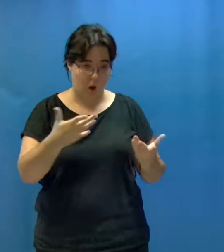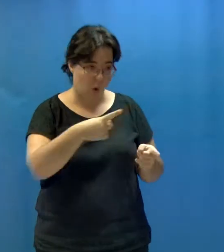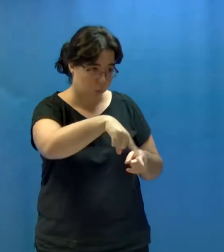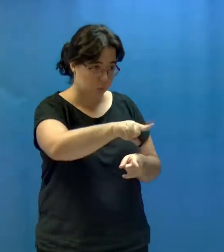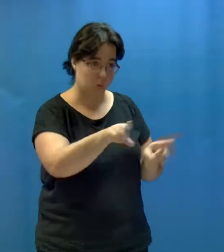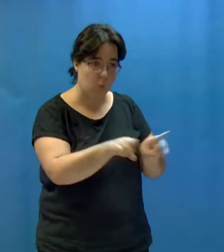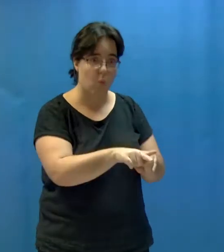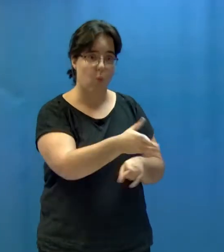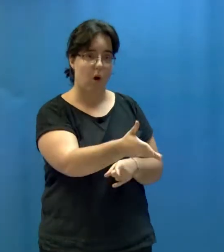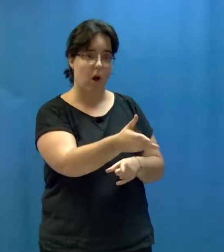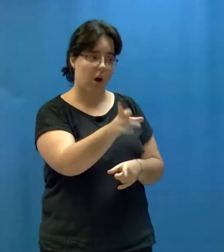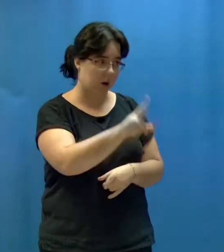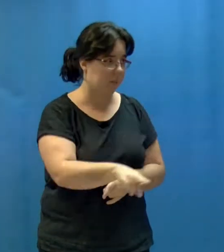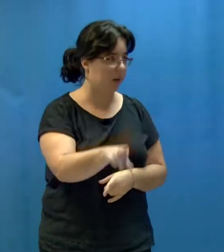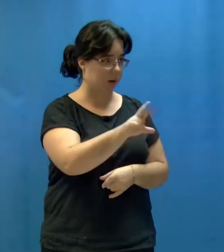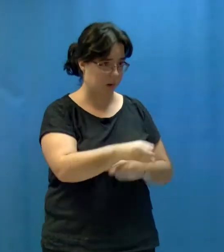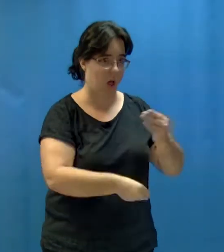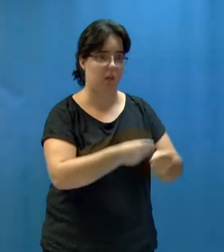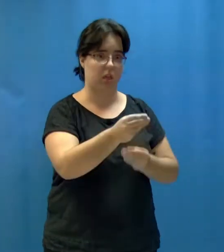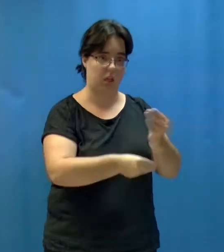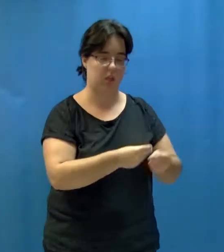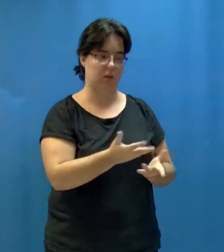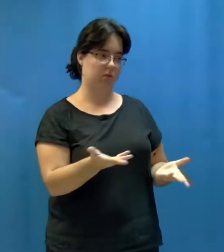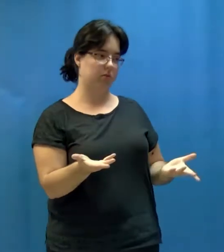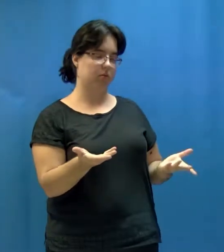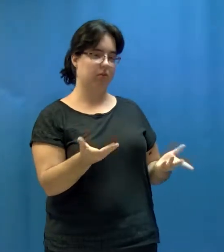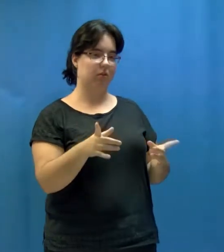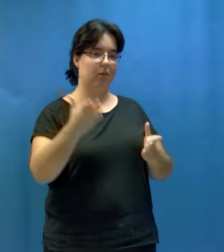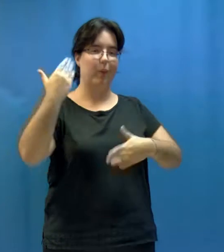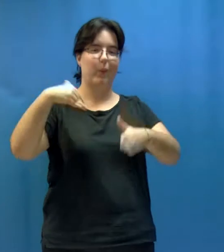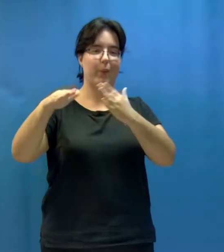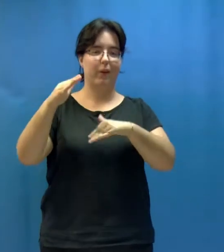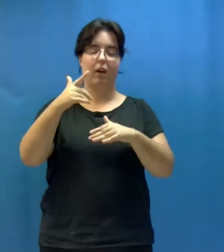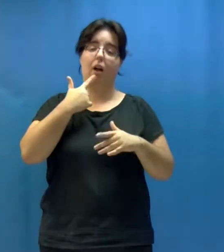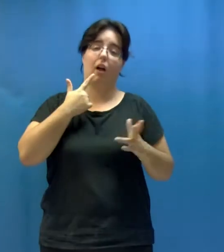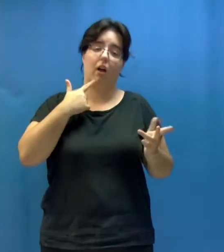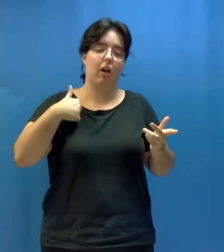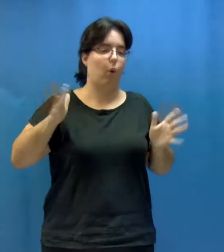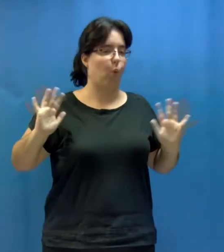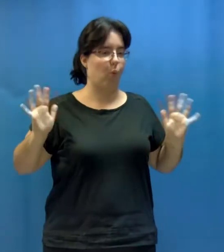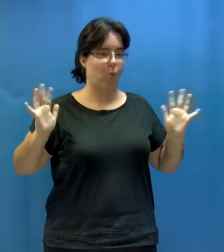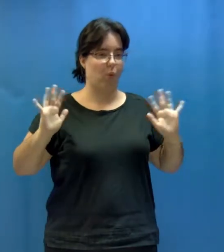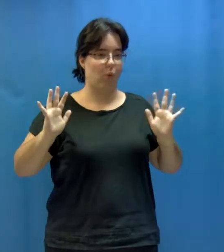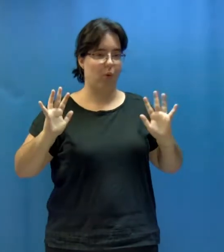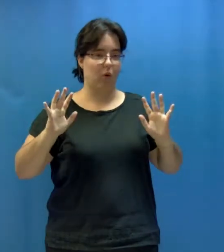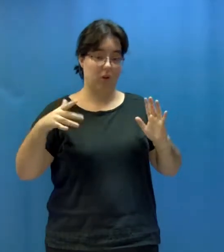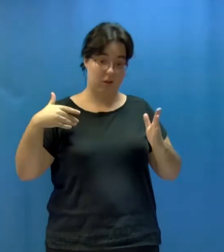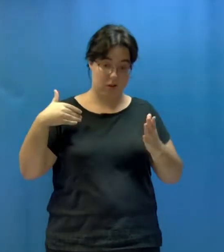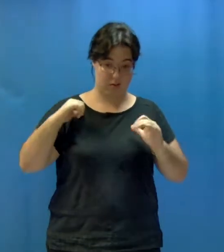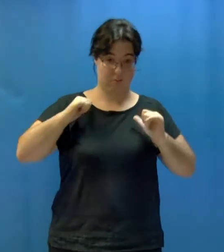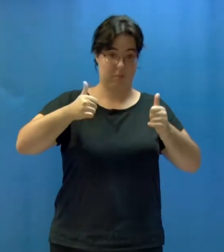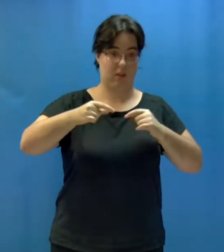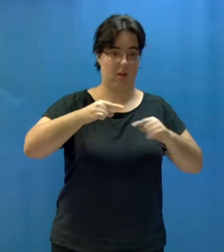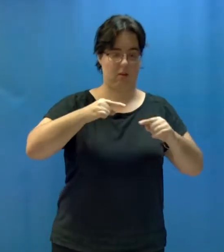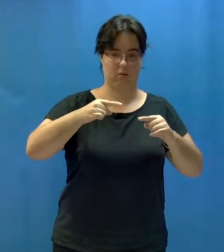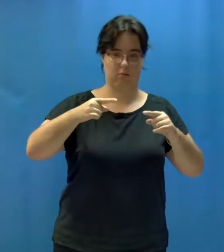pueden dejar de hacerlo. Y el postureo que practicaron antes de gobernar y el que practicaron nada más llegar les lleva a una